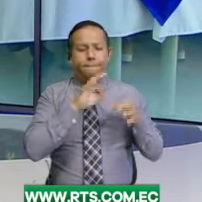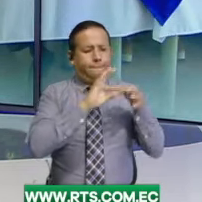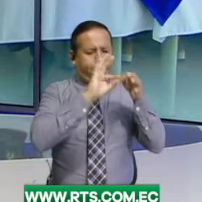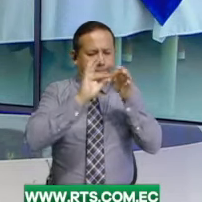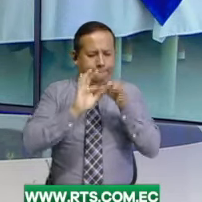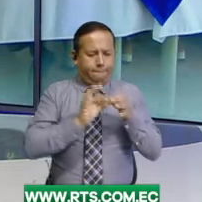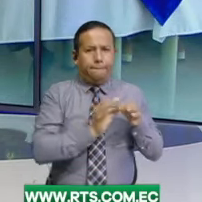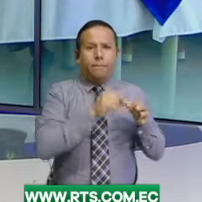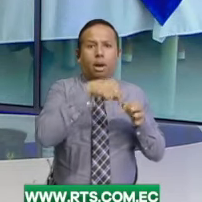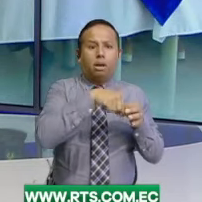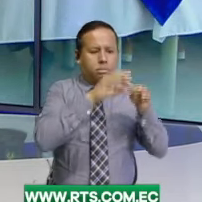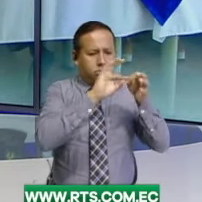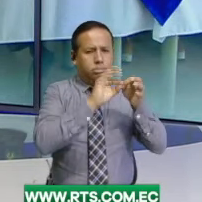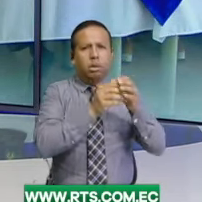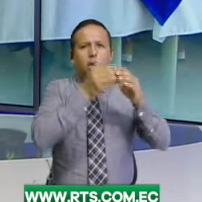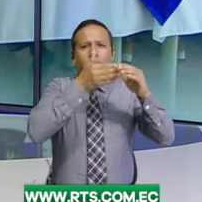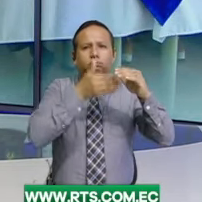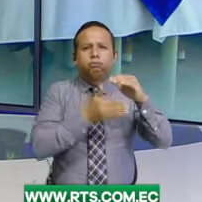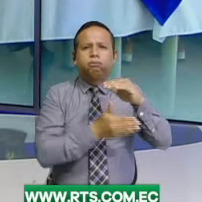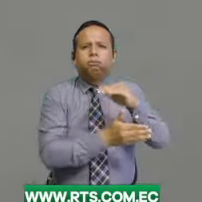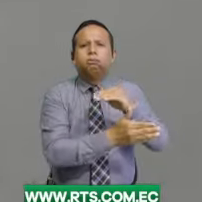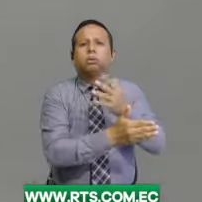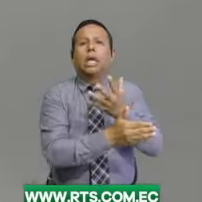un semisumergible.